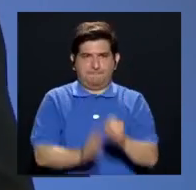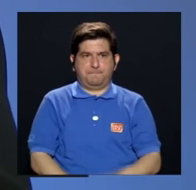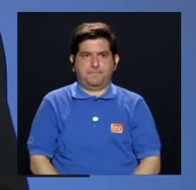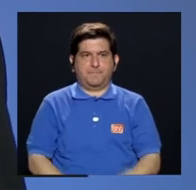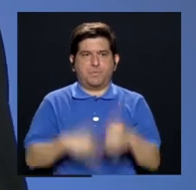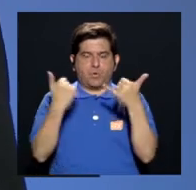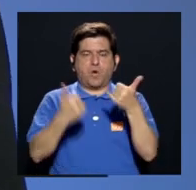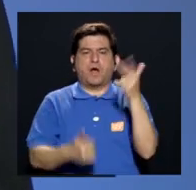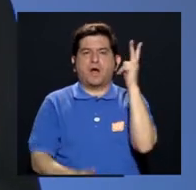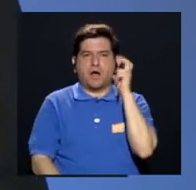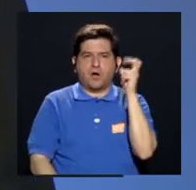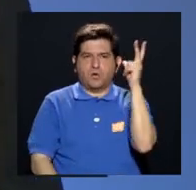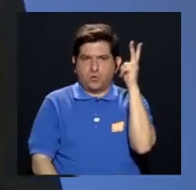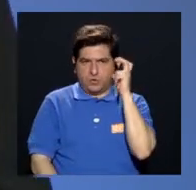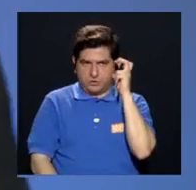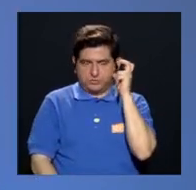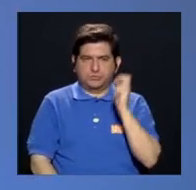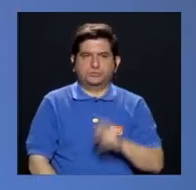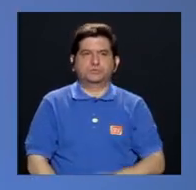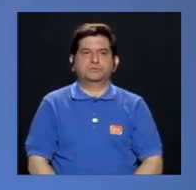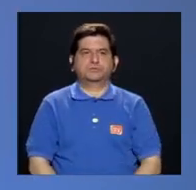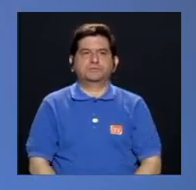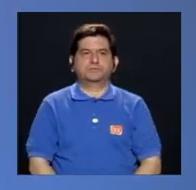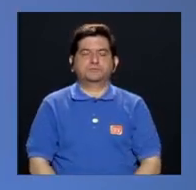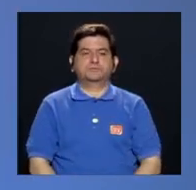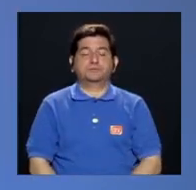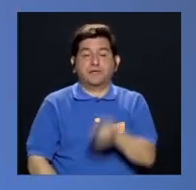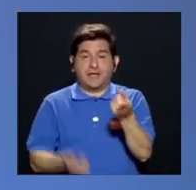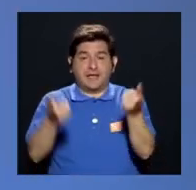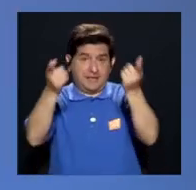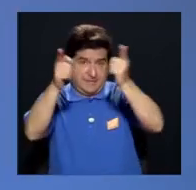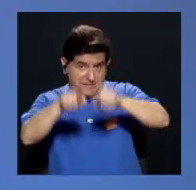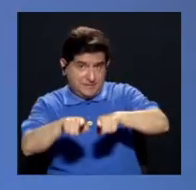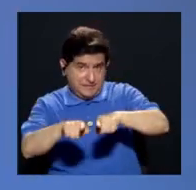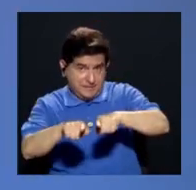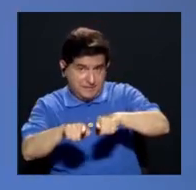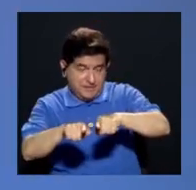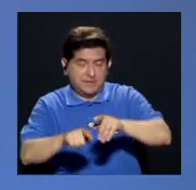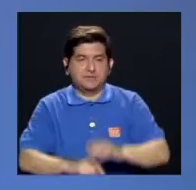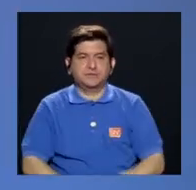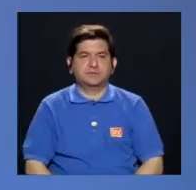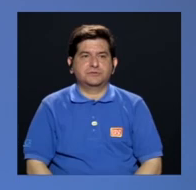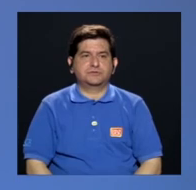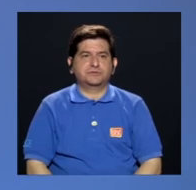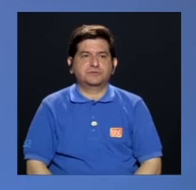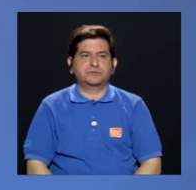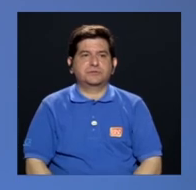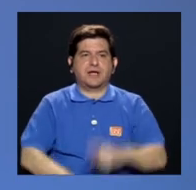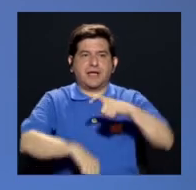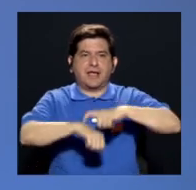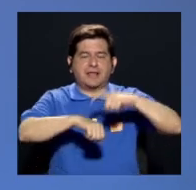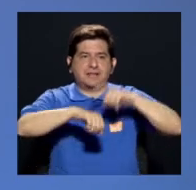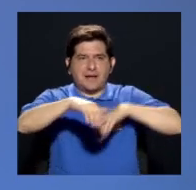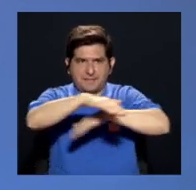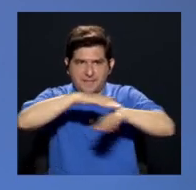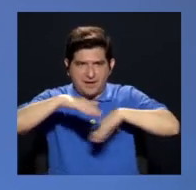lo vamos a escuchar ahora de parte de la etapa